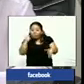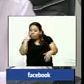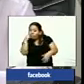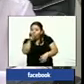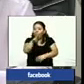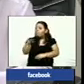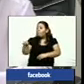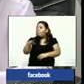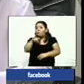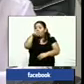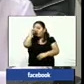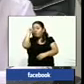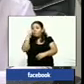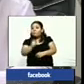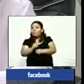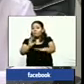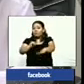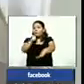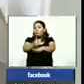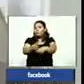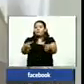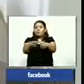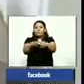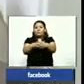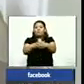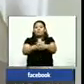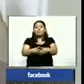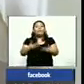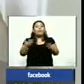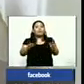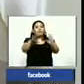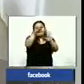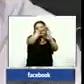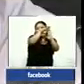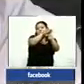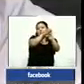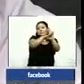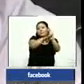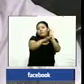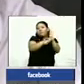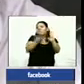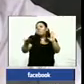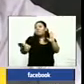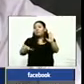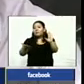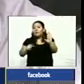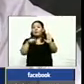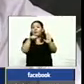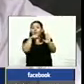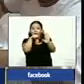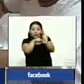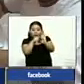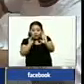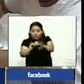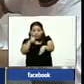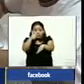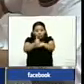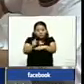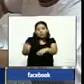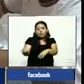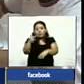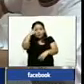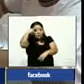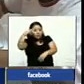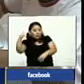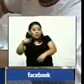verificación de la instalación del Consejo. Entre la agenda que llevará el Ejecutivo, estarían la construcción de política de